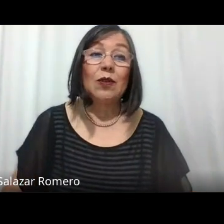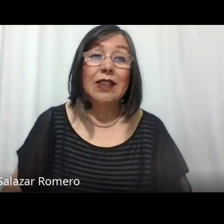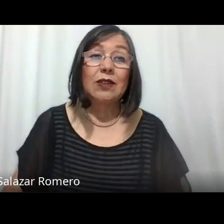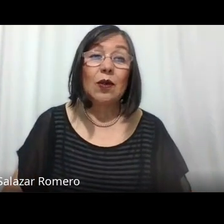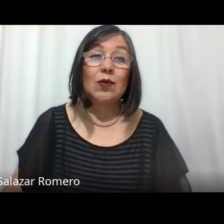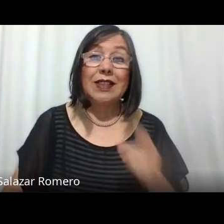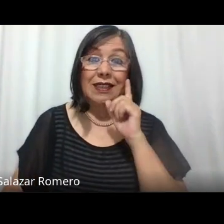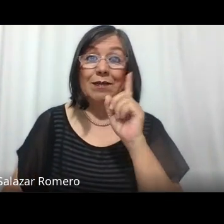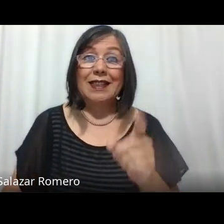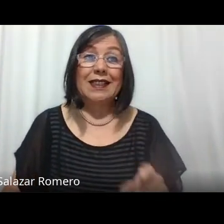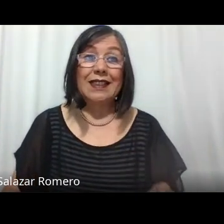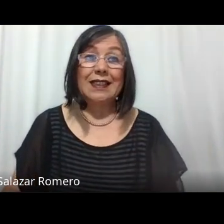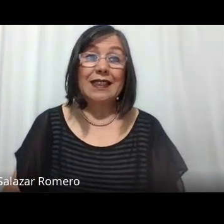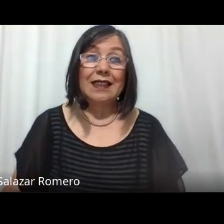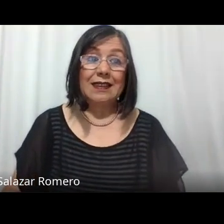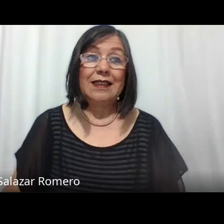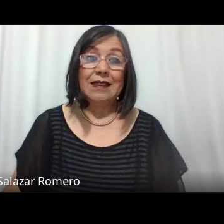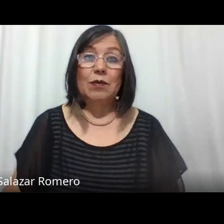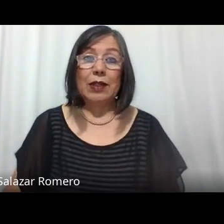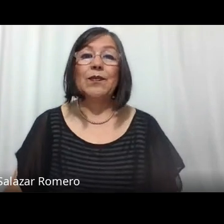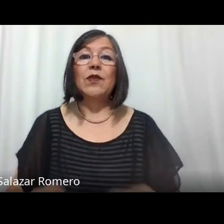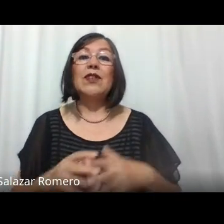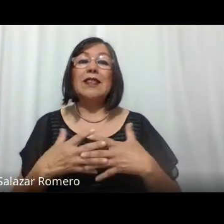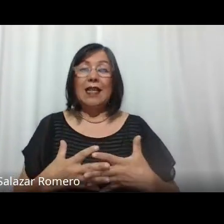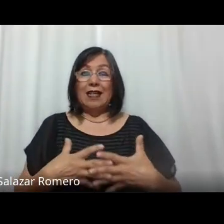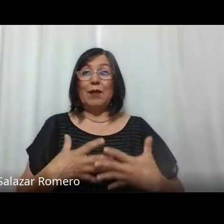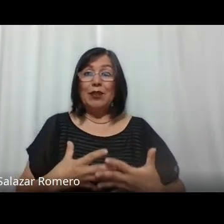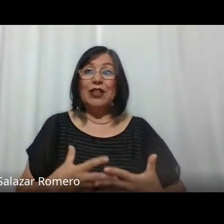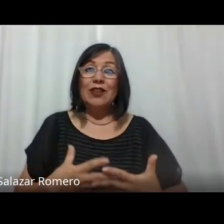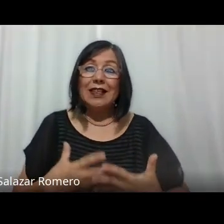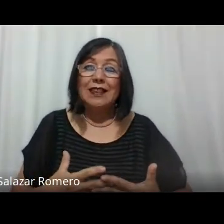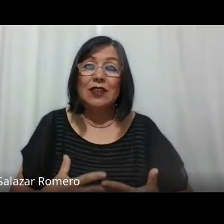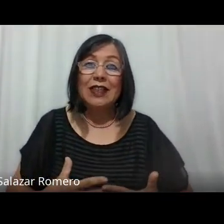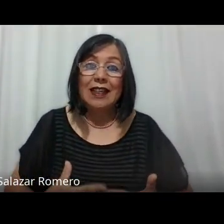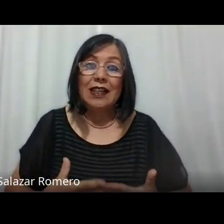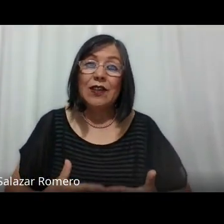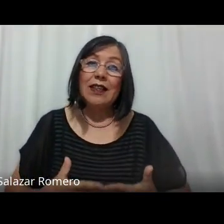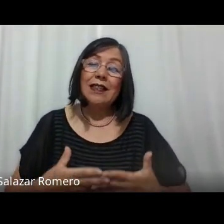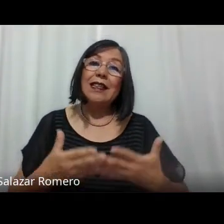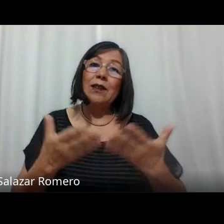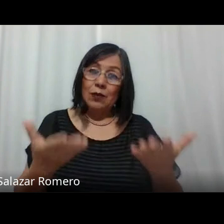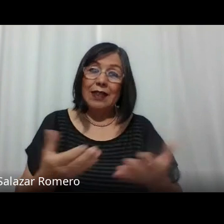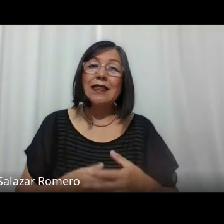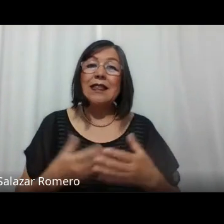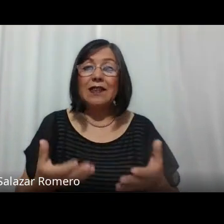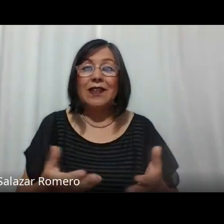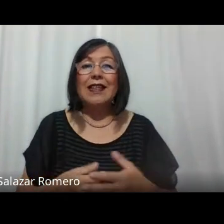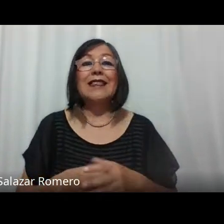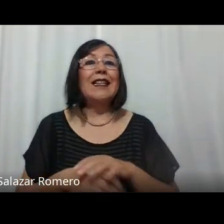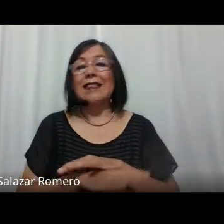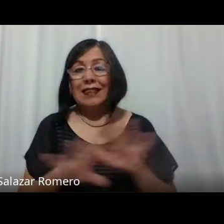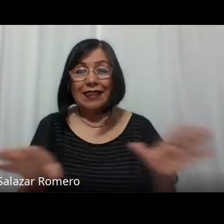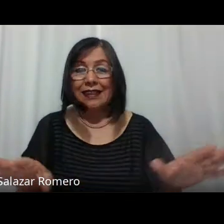el contacto con ustedes de manera directa, ¿sí? Bueno. Entonces, el propósito de la sesión del día de hoy es que ustedes